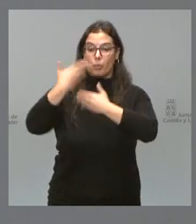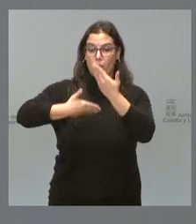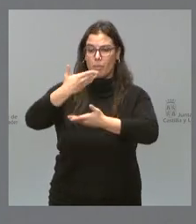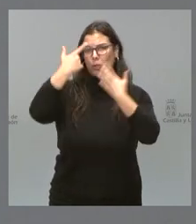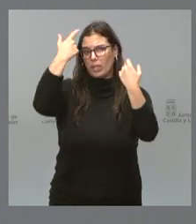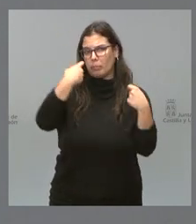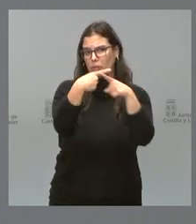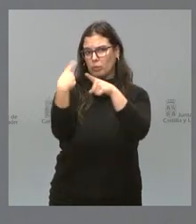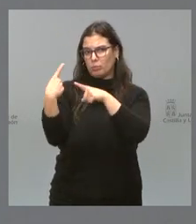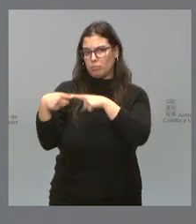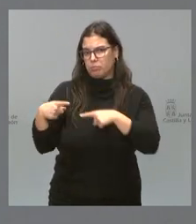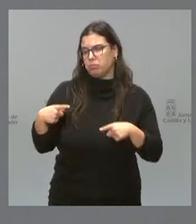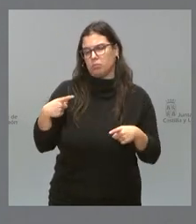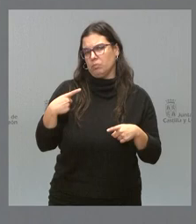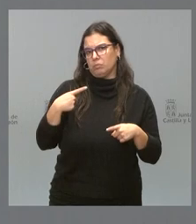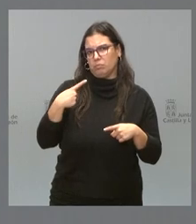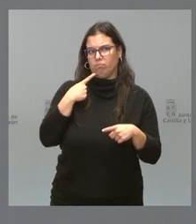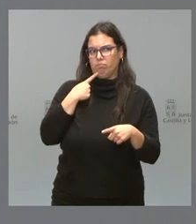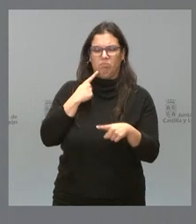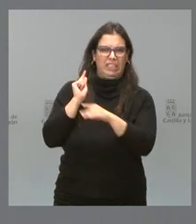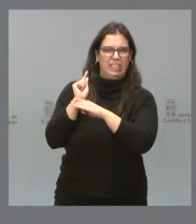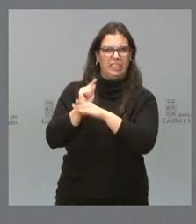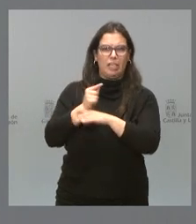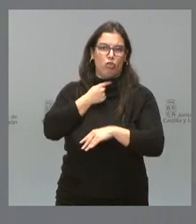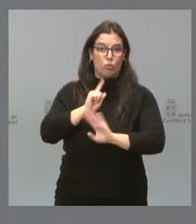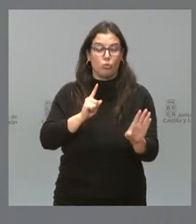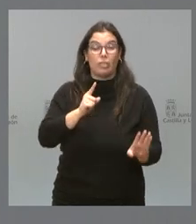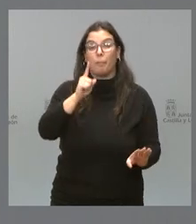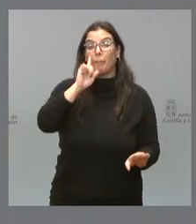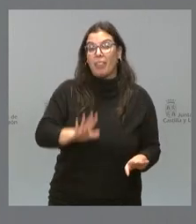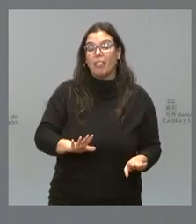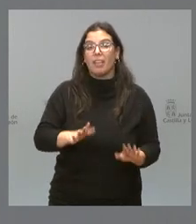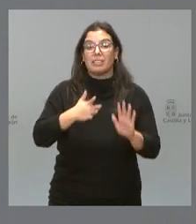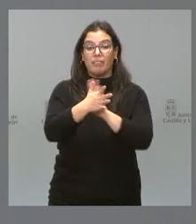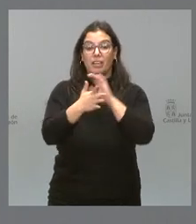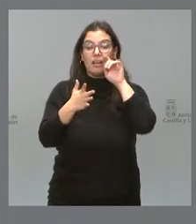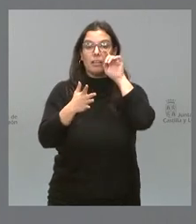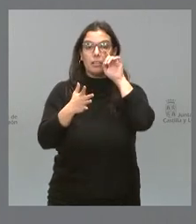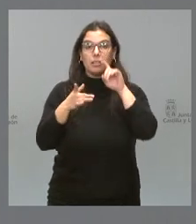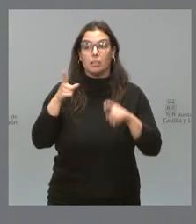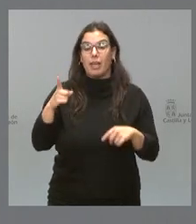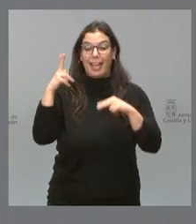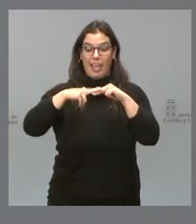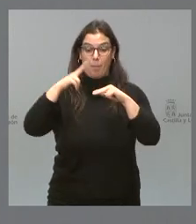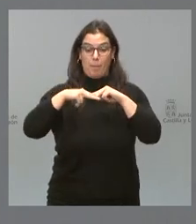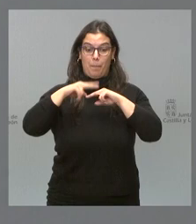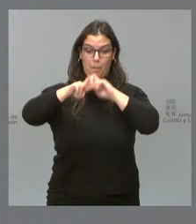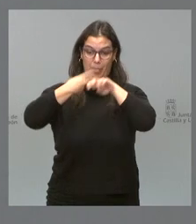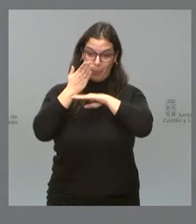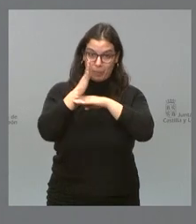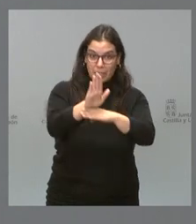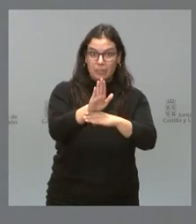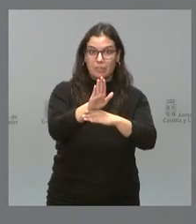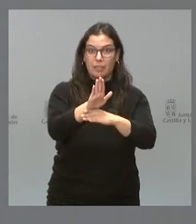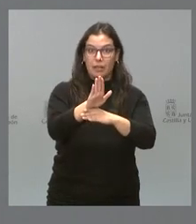en derecho tengan ustedes en cuenta que me parece que estamos hablando de que se han presentado enmiendas para